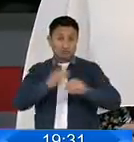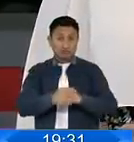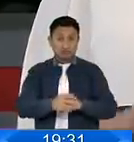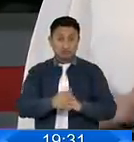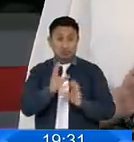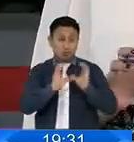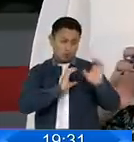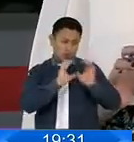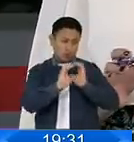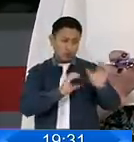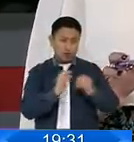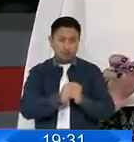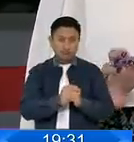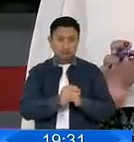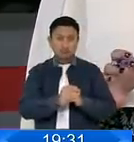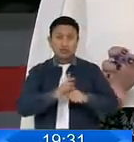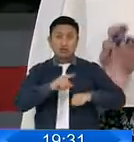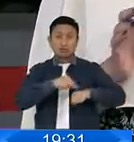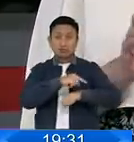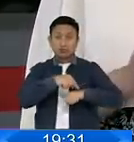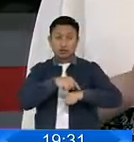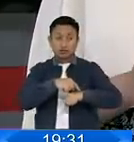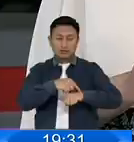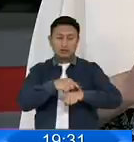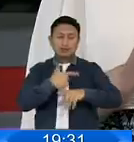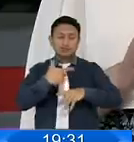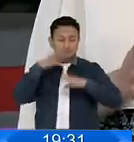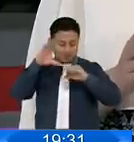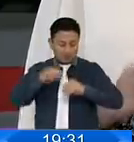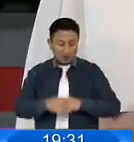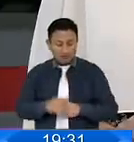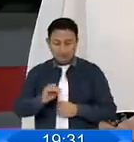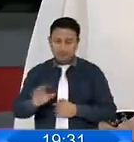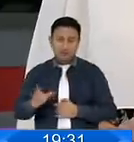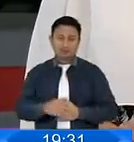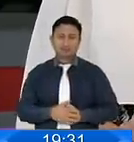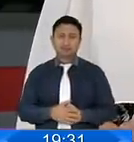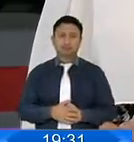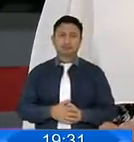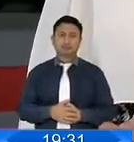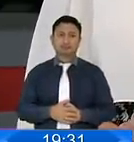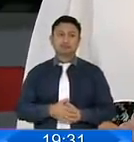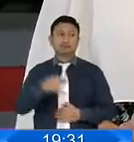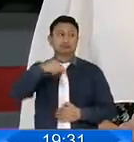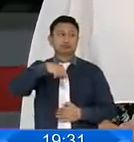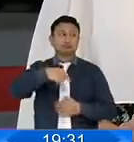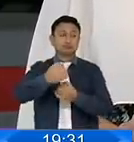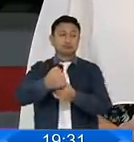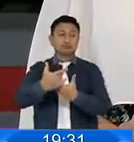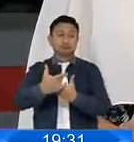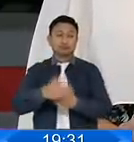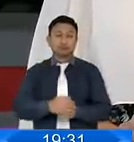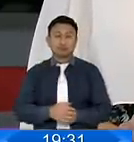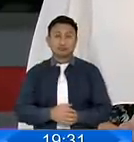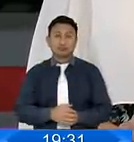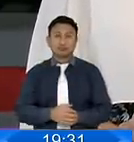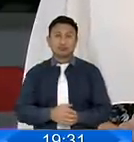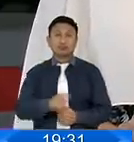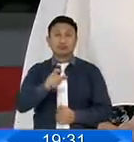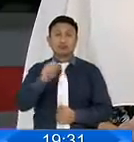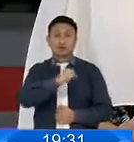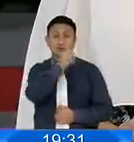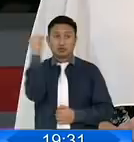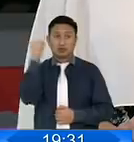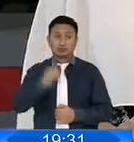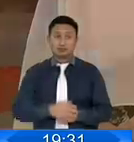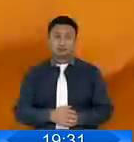de varios minutos, ella desistió de la fatal decisión. Aquí les contamos la historia de un héroe terrenal.